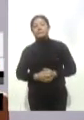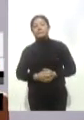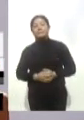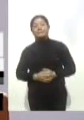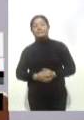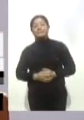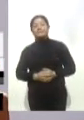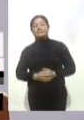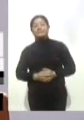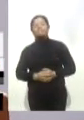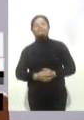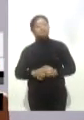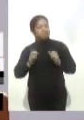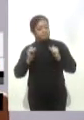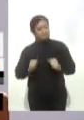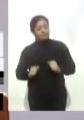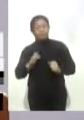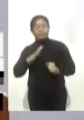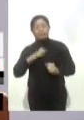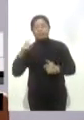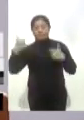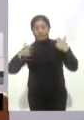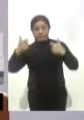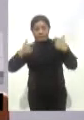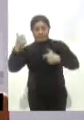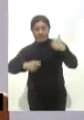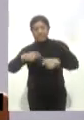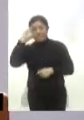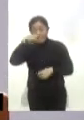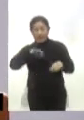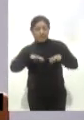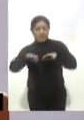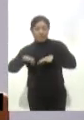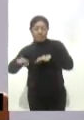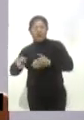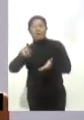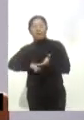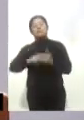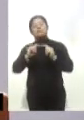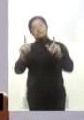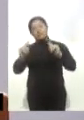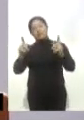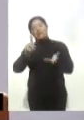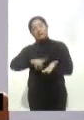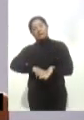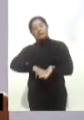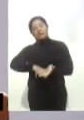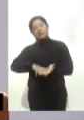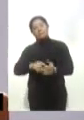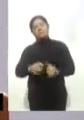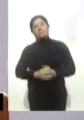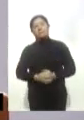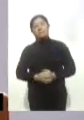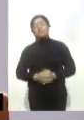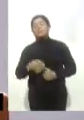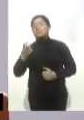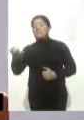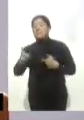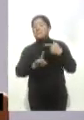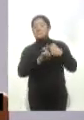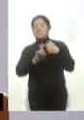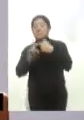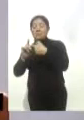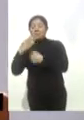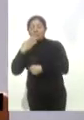de inversiones que estarán generando empleo en Tlaxcala, en plena pandemia. Son datos positivos que nosotros